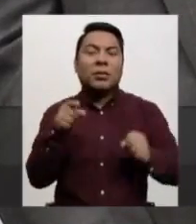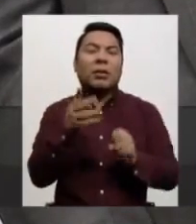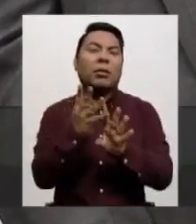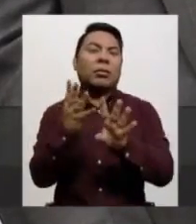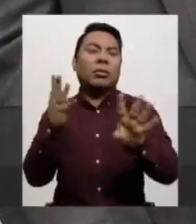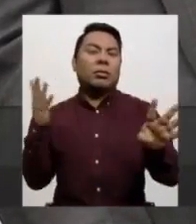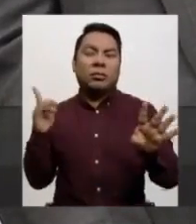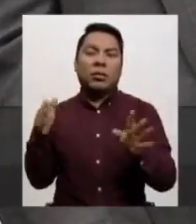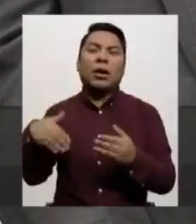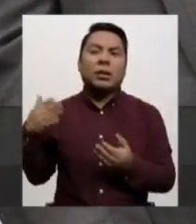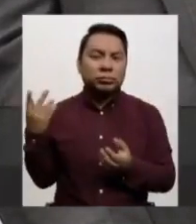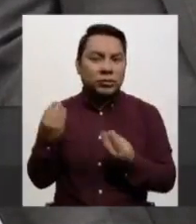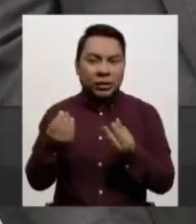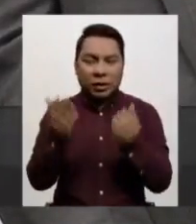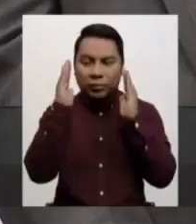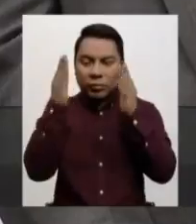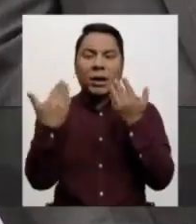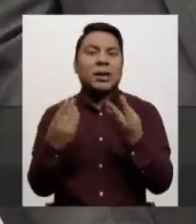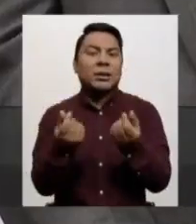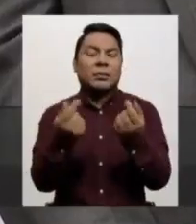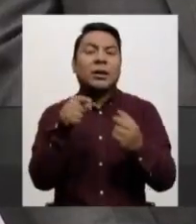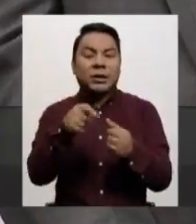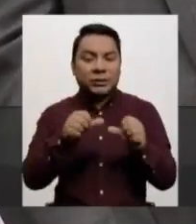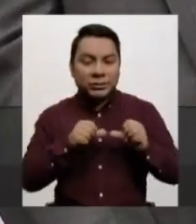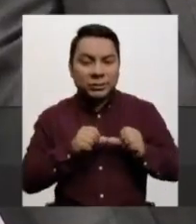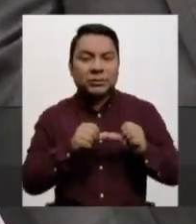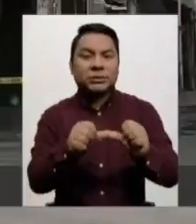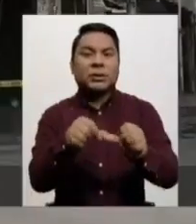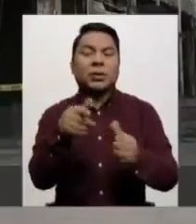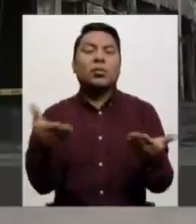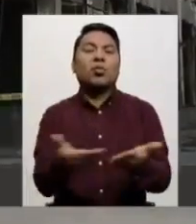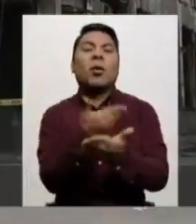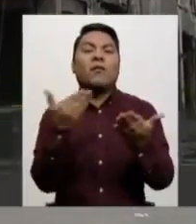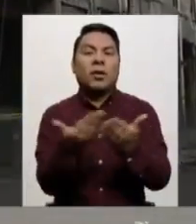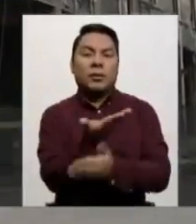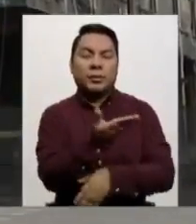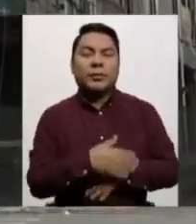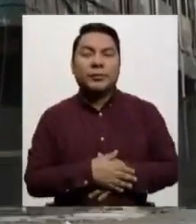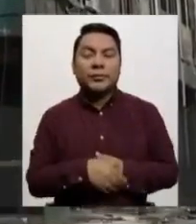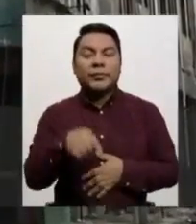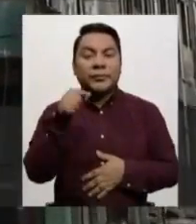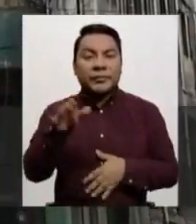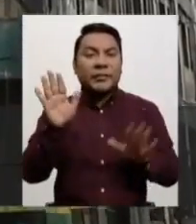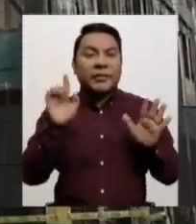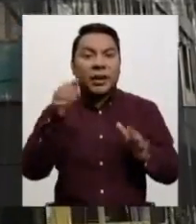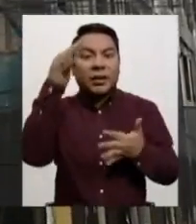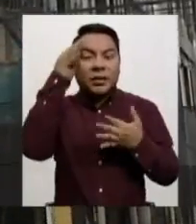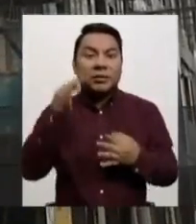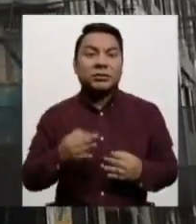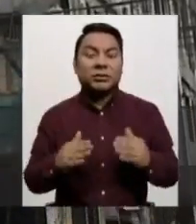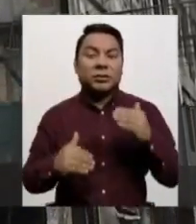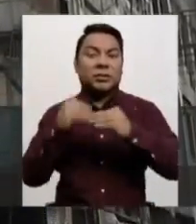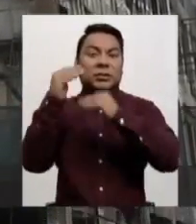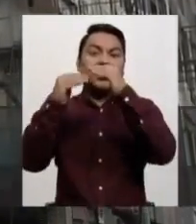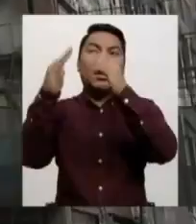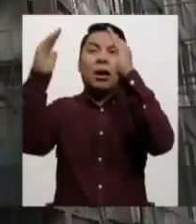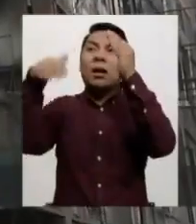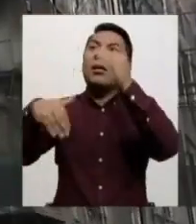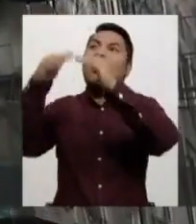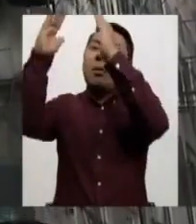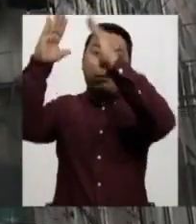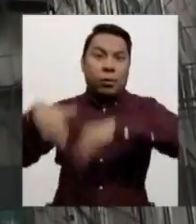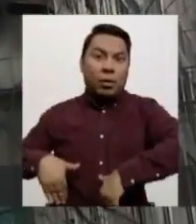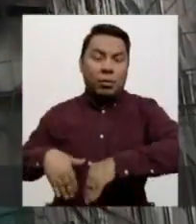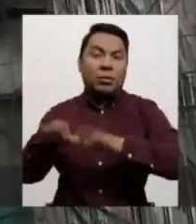y demoras en las atenciones y vamos seguir en esa modernización en el supuesto de que se decida demoler la galería nicolini el